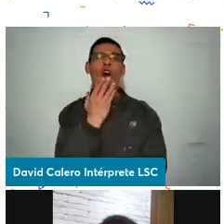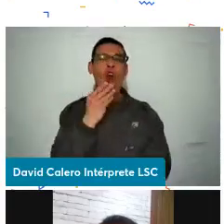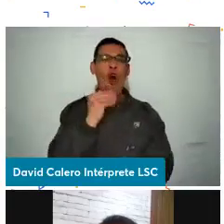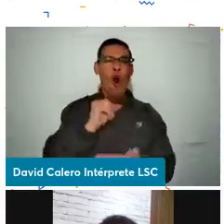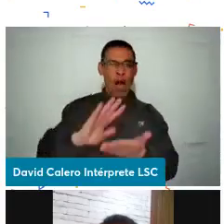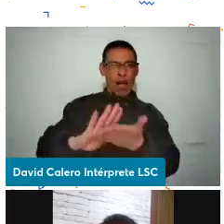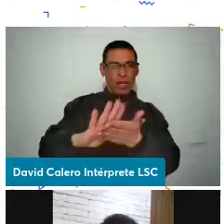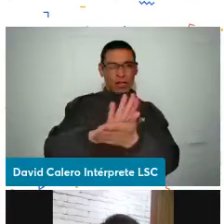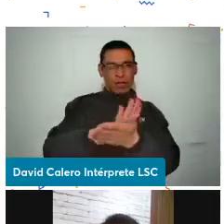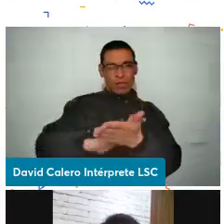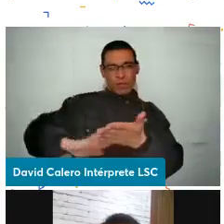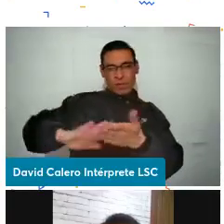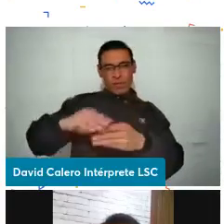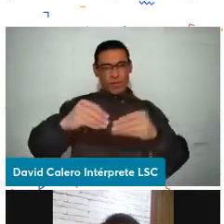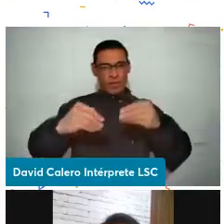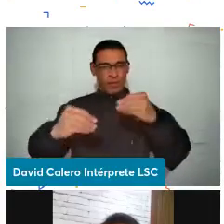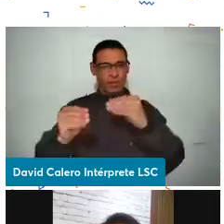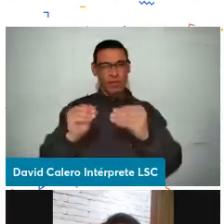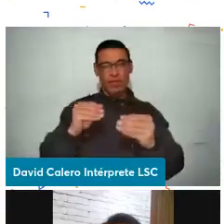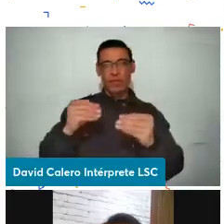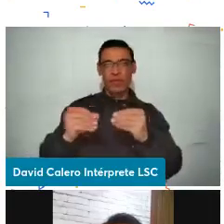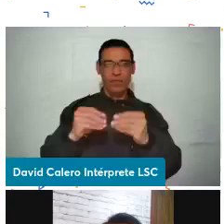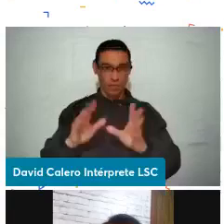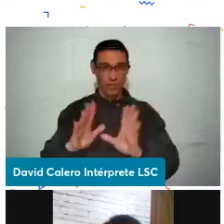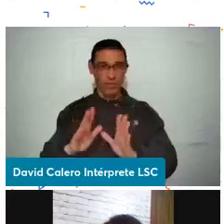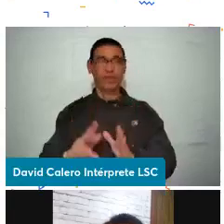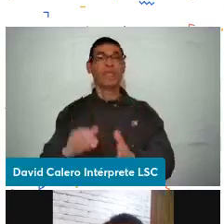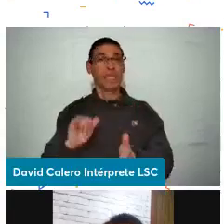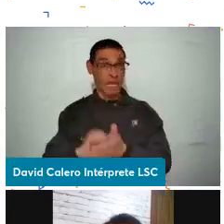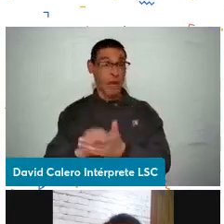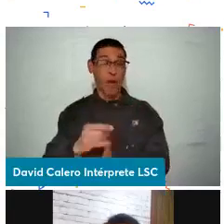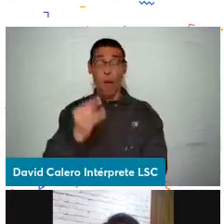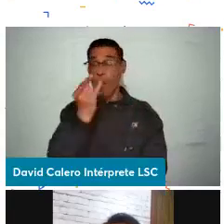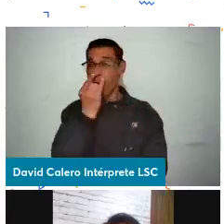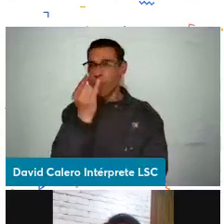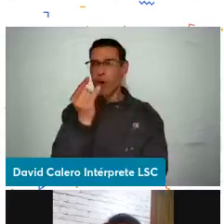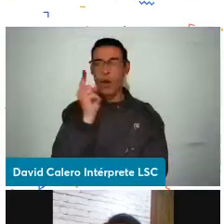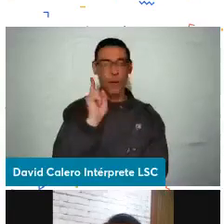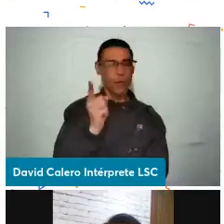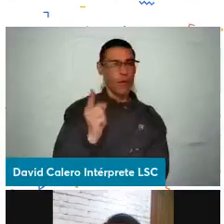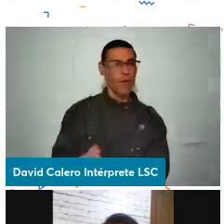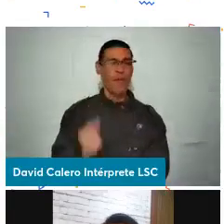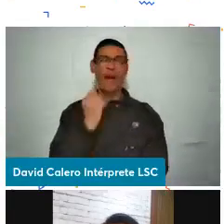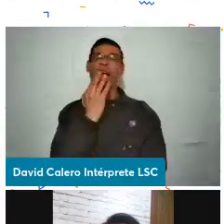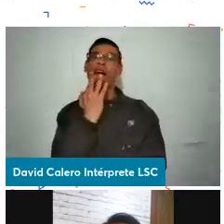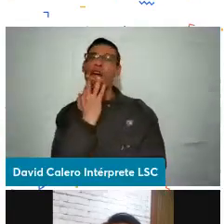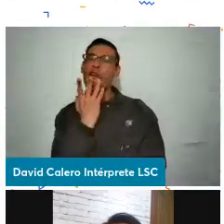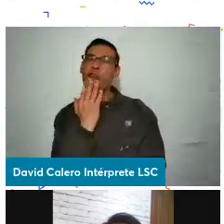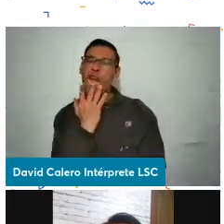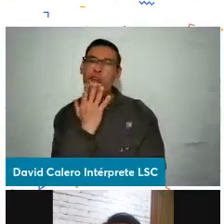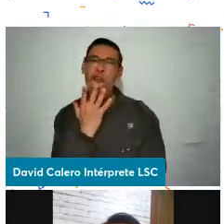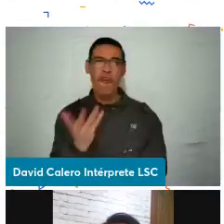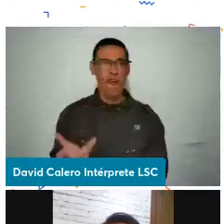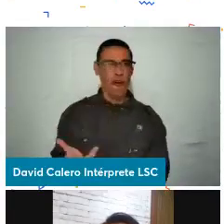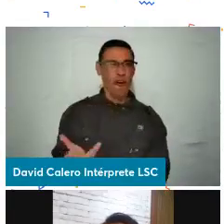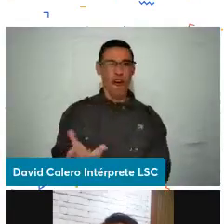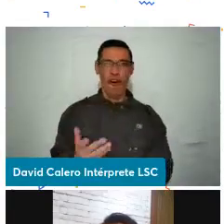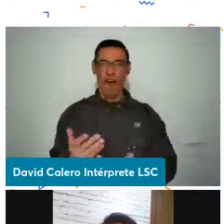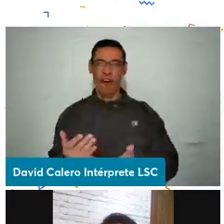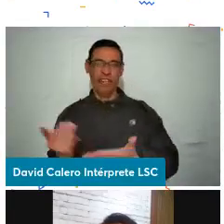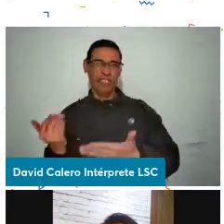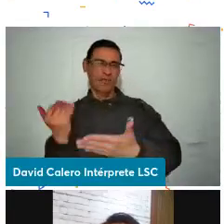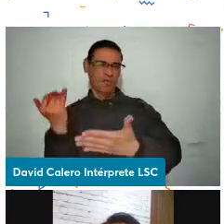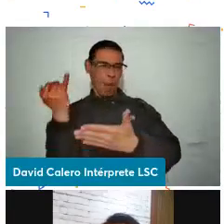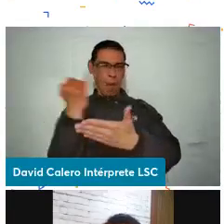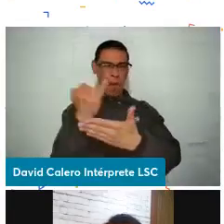el ambiente. Es un poco llamativo por los colores, por el tipo de imágenes que pueden crear, que